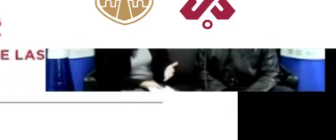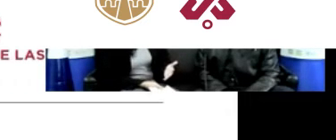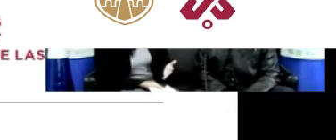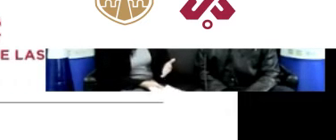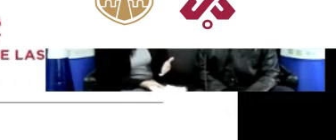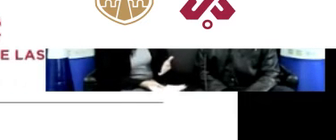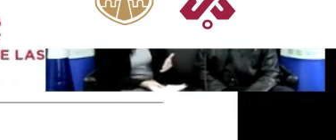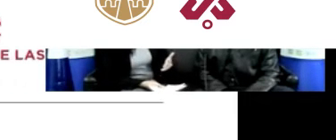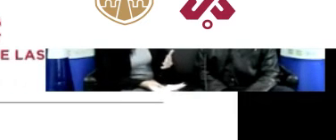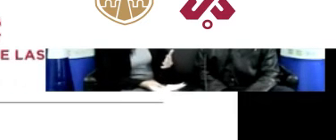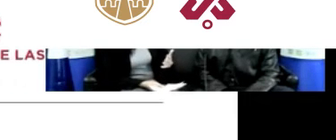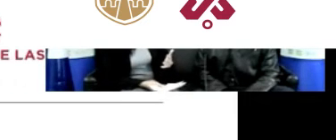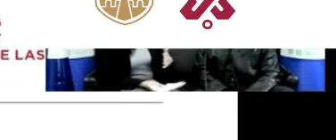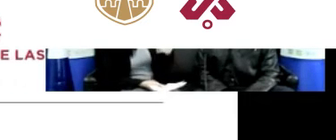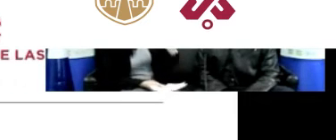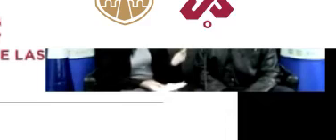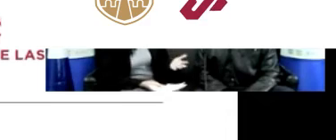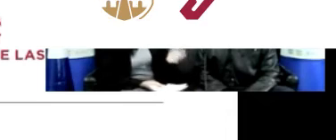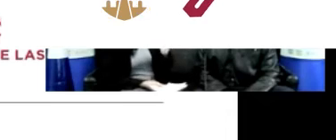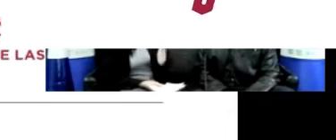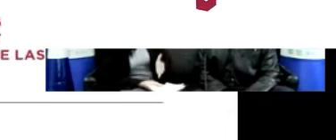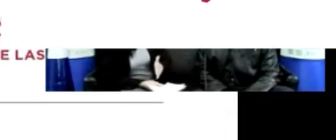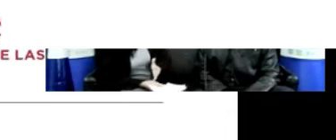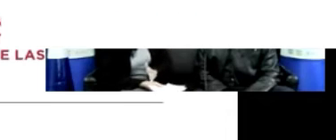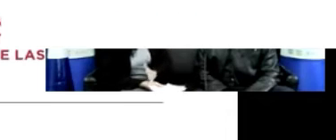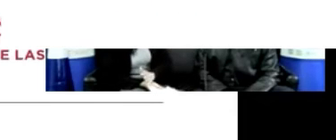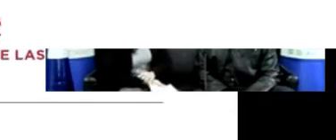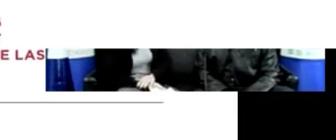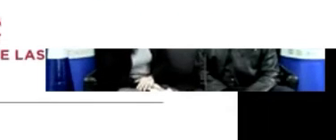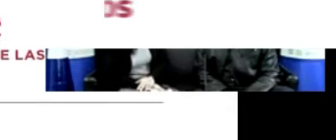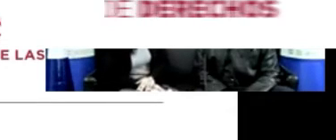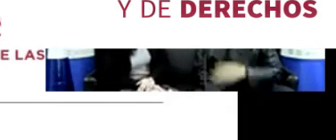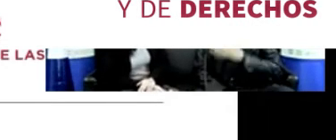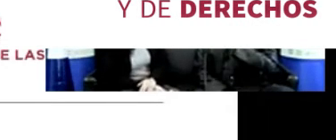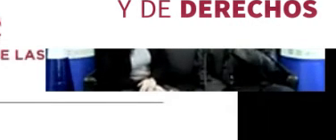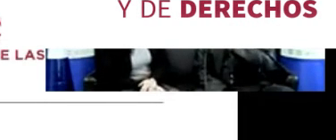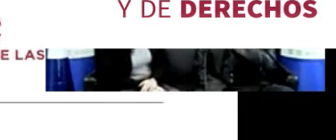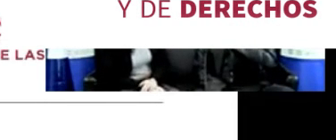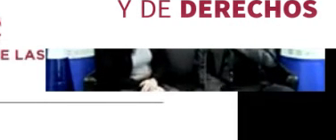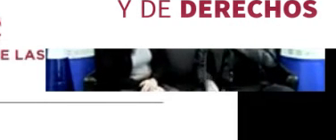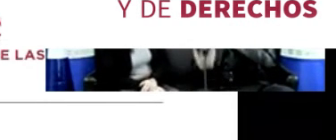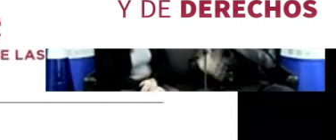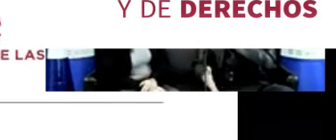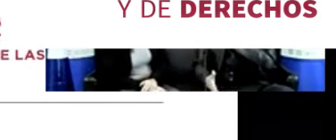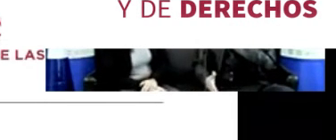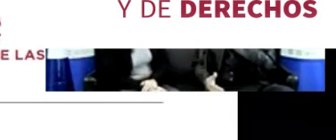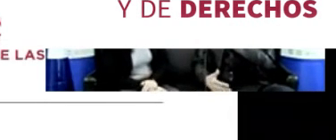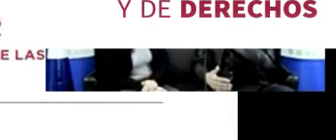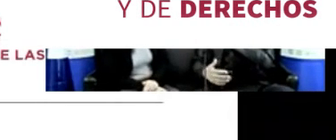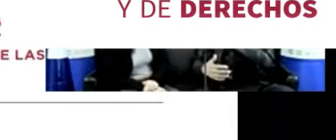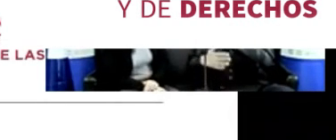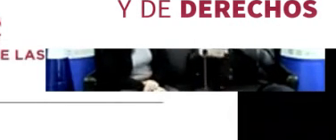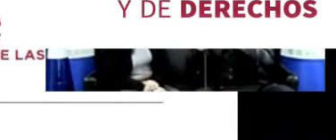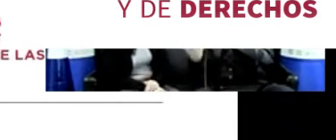lo que viene? Cuando ya hay un consumo que ya no es de riesgo, sino que ya requiere una intervención como tal. Cuando el consejo breve no